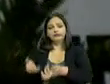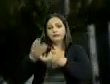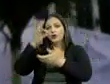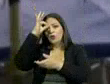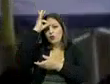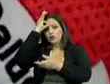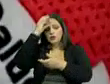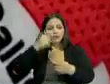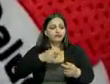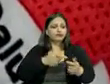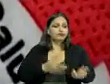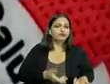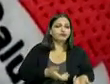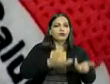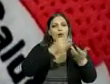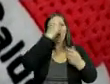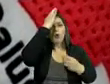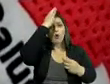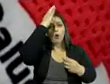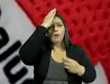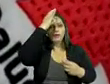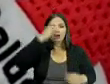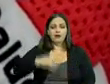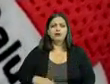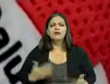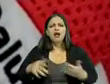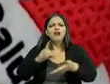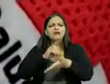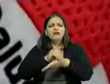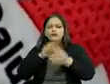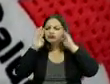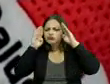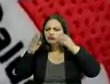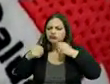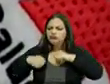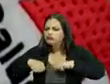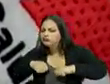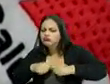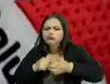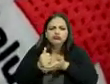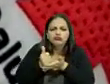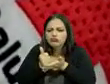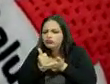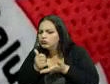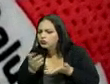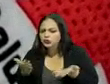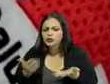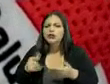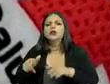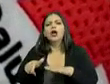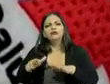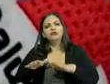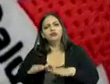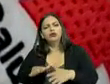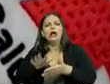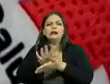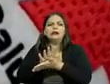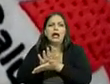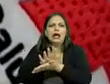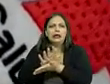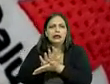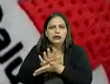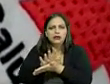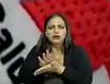de salud de la ciudad. La paciente fue estabilizada, atendida por nuestro personal médico de emergencias,